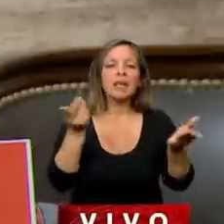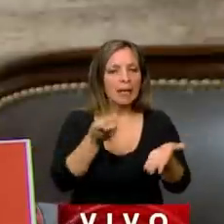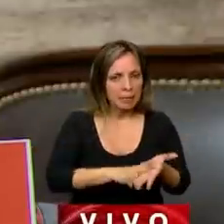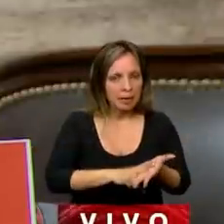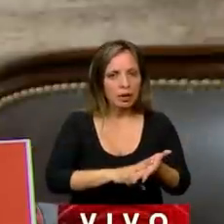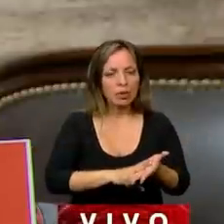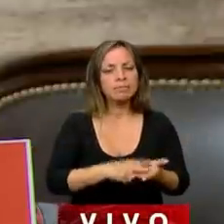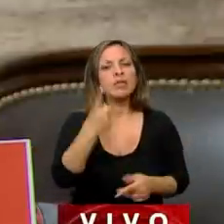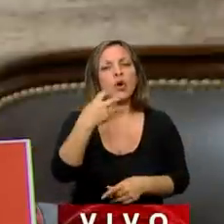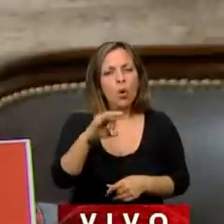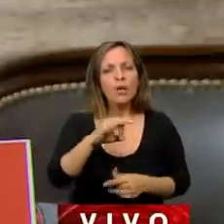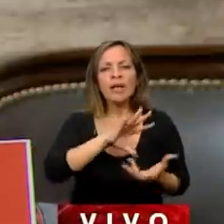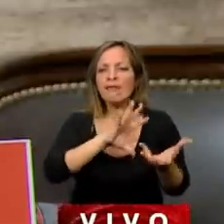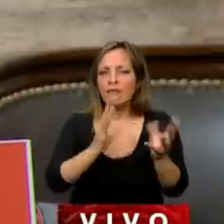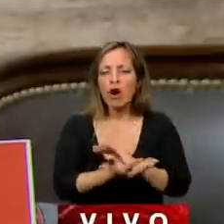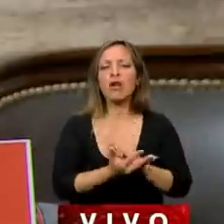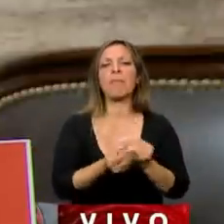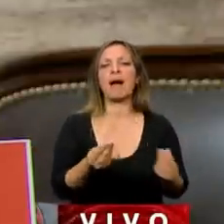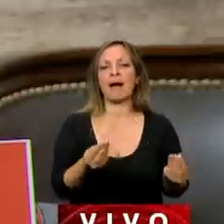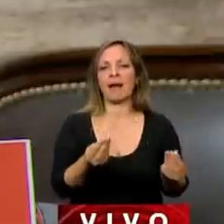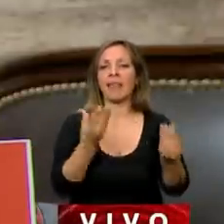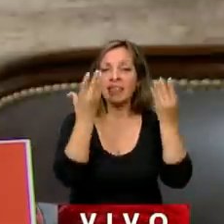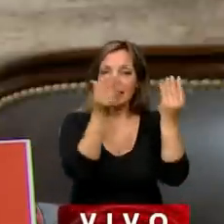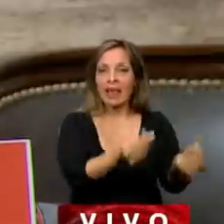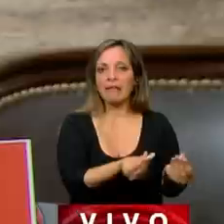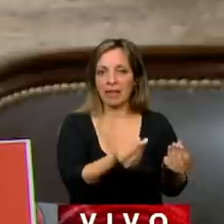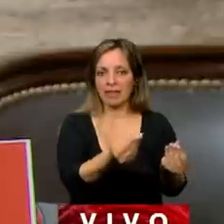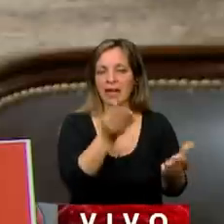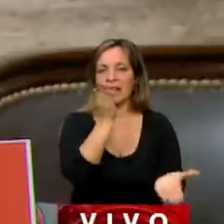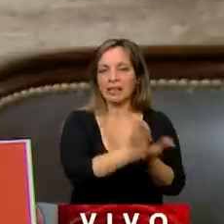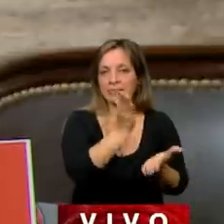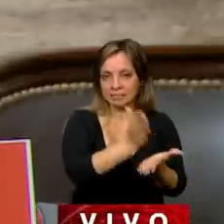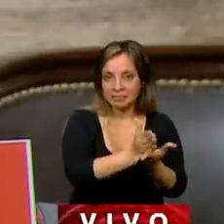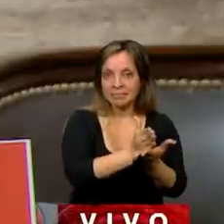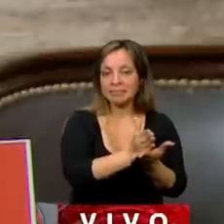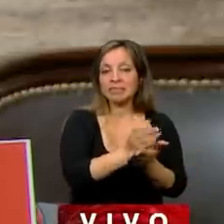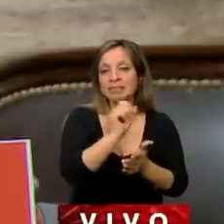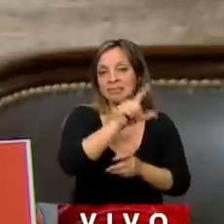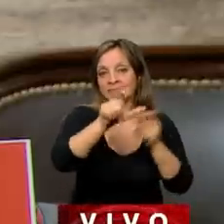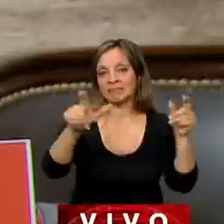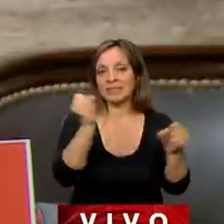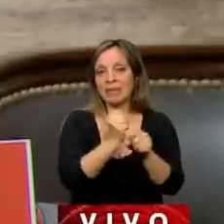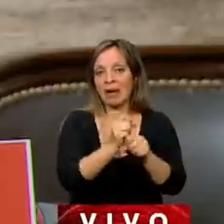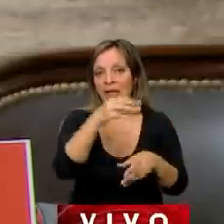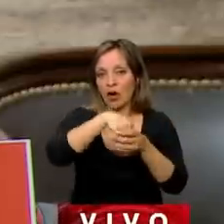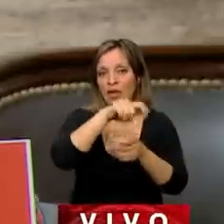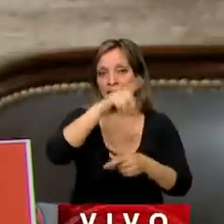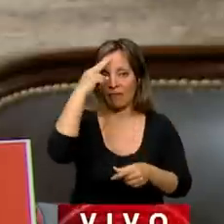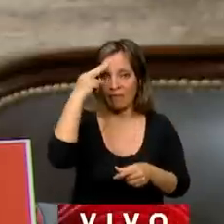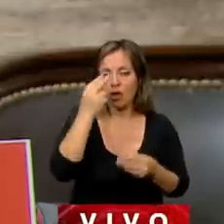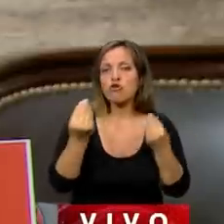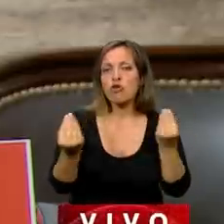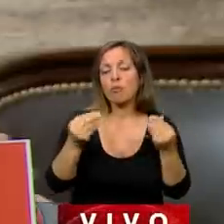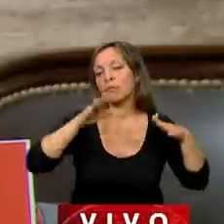reiterar que la única manera de defender el derecho de los trabajadores de la enfermería es con